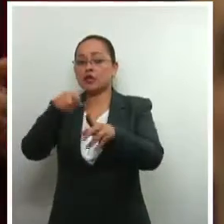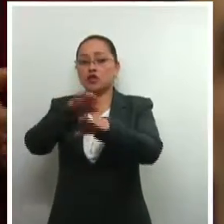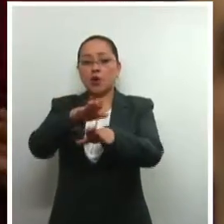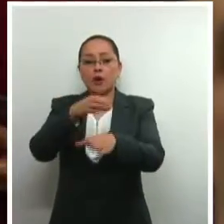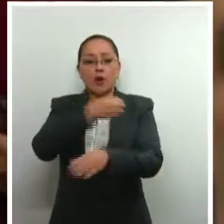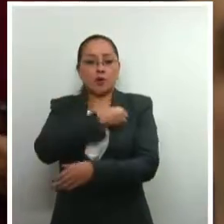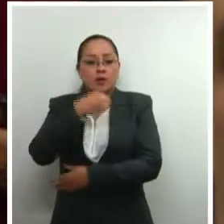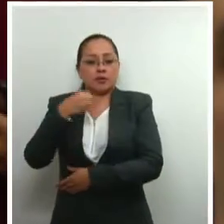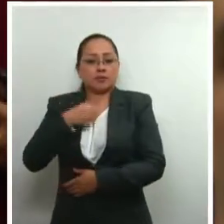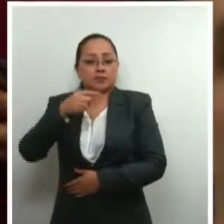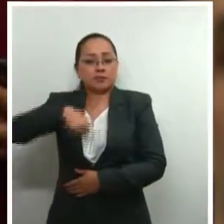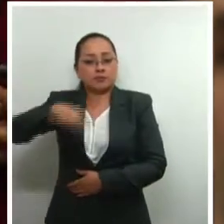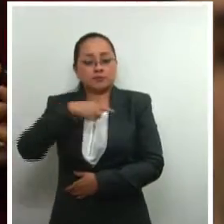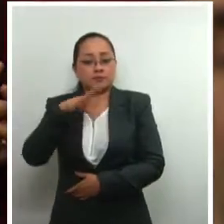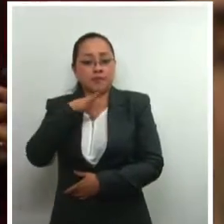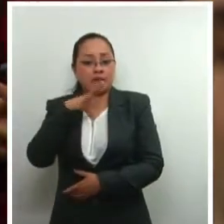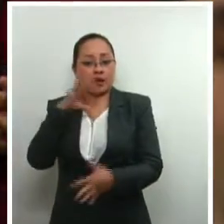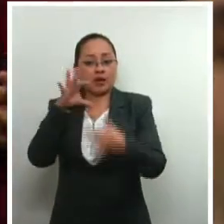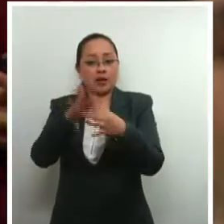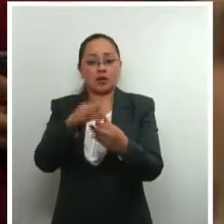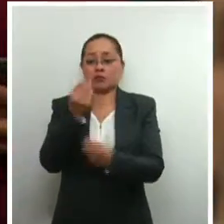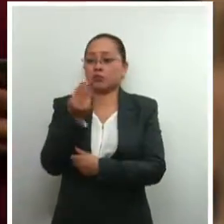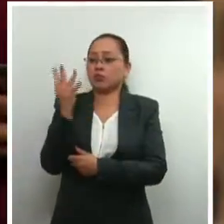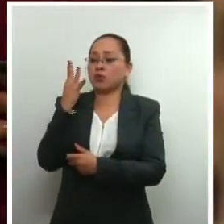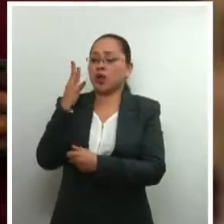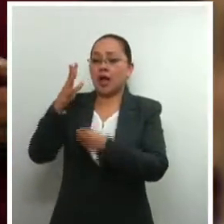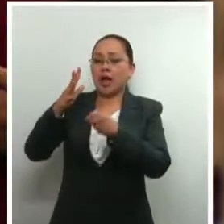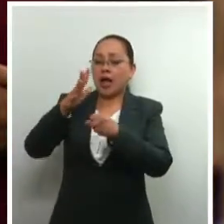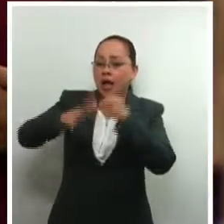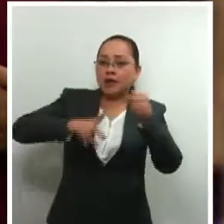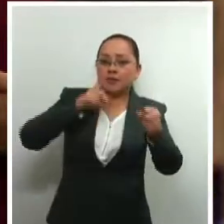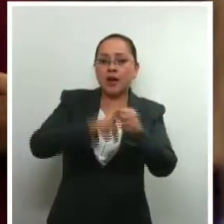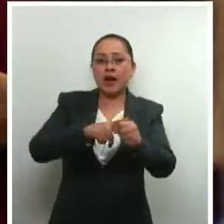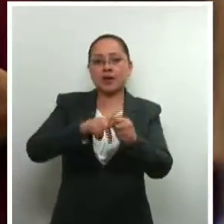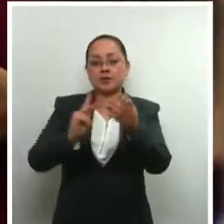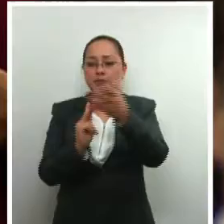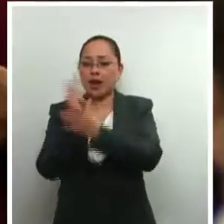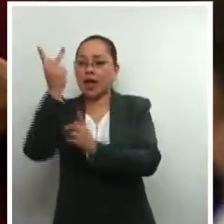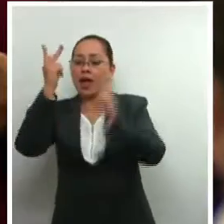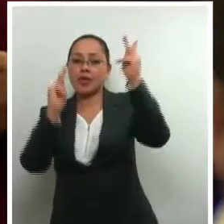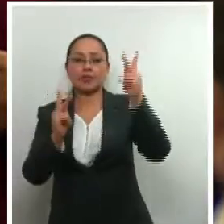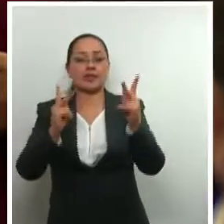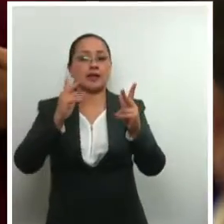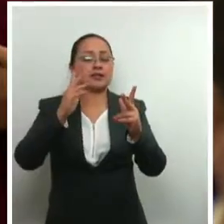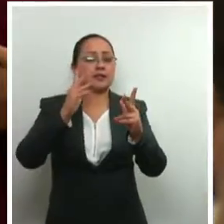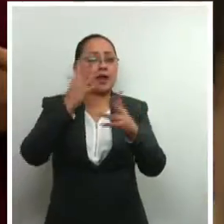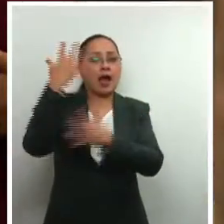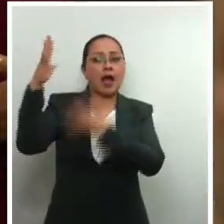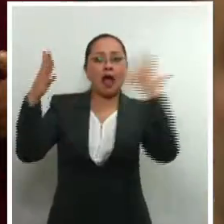que tenemos con los demás seres vivos distintos a las personas humanas.